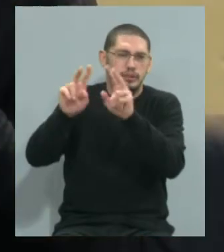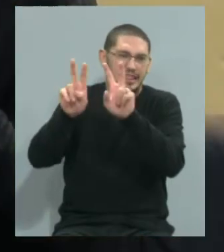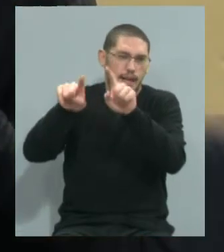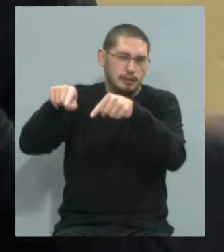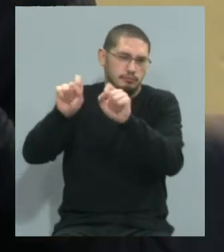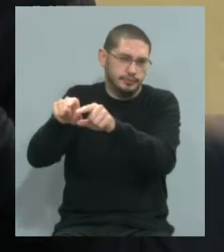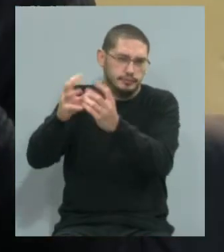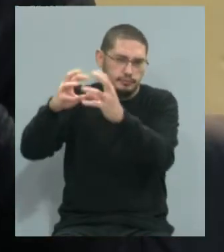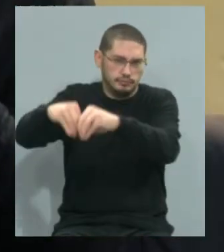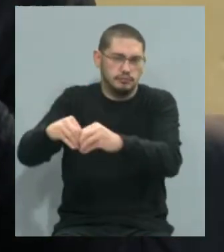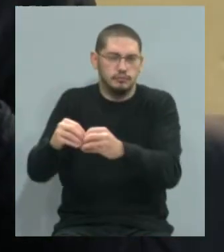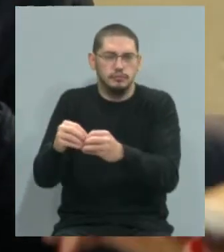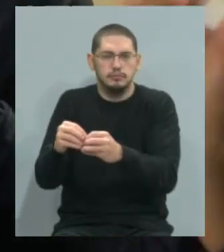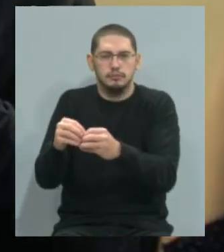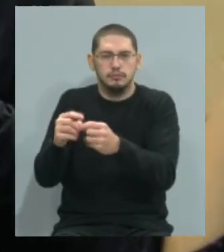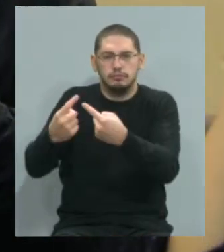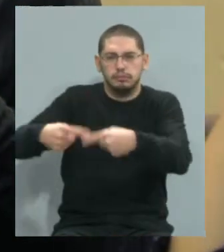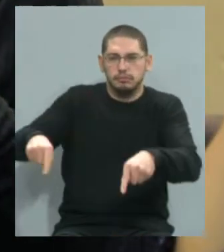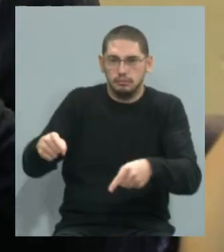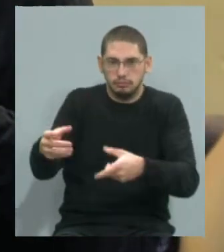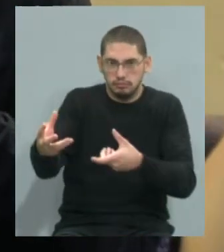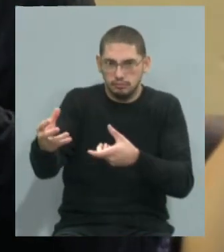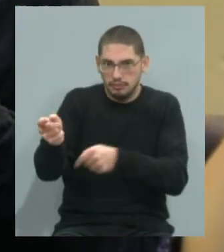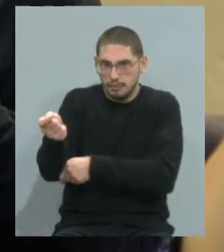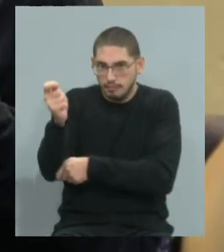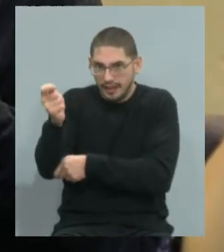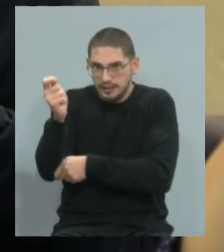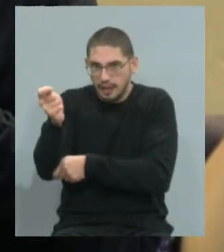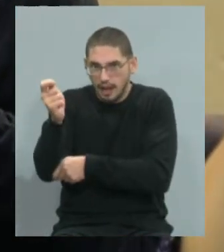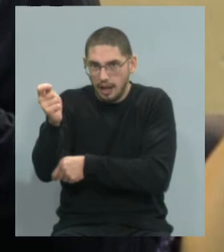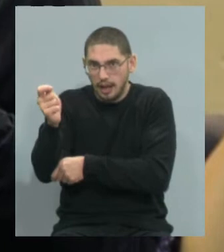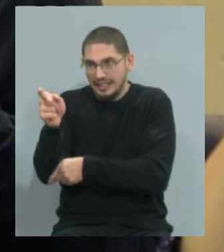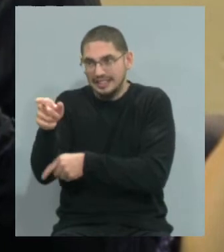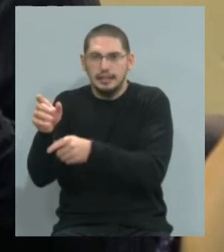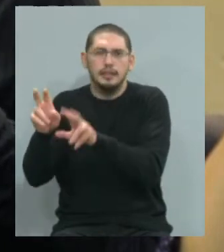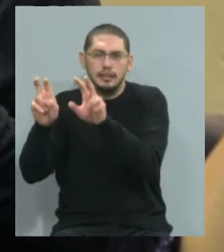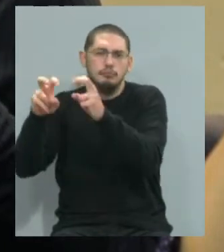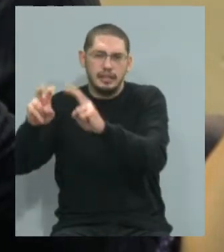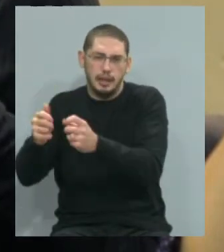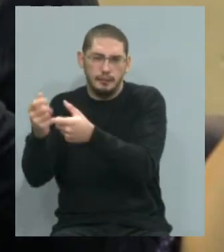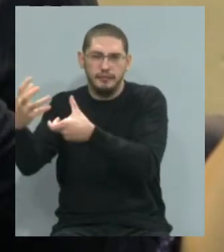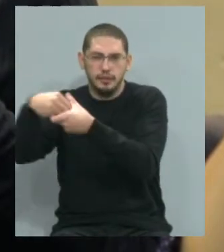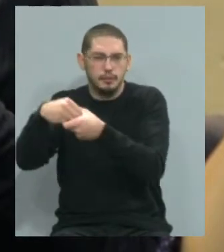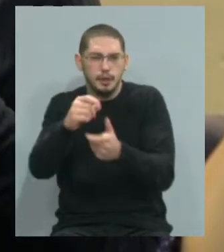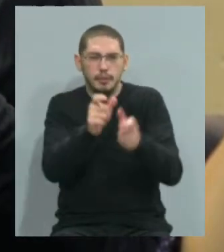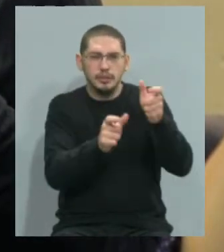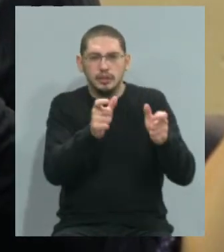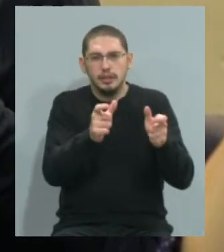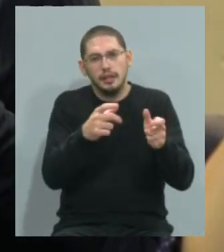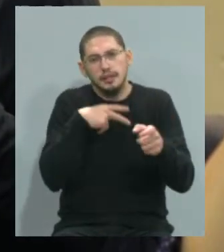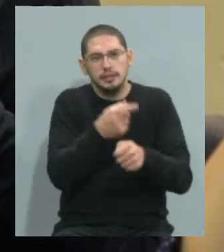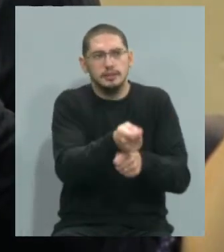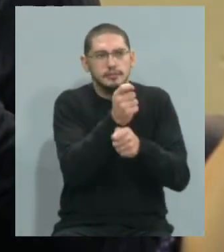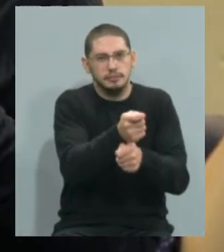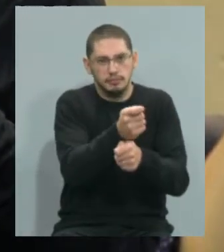qué no involucrar a la comunidad que verdaderamente pesca y que puede participar de modos muy fructíferos en un proceso